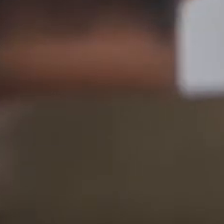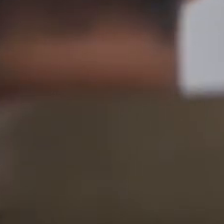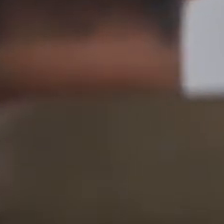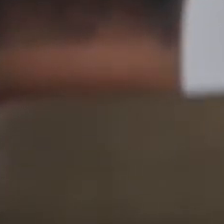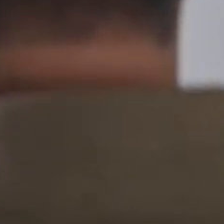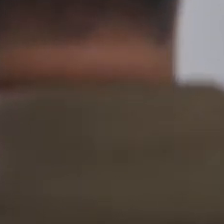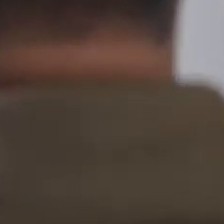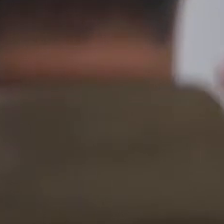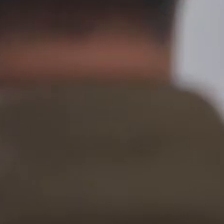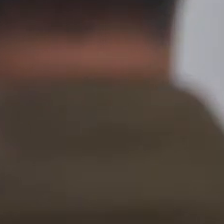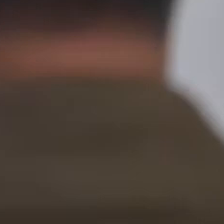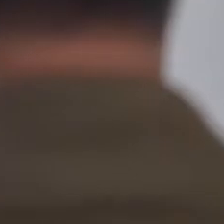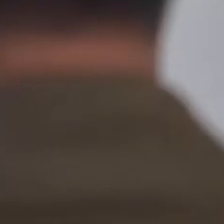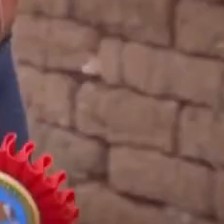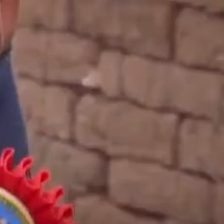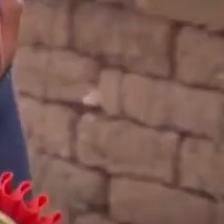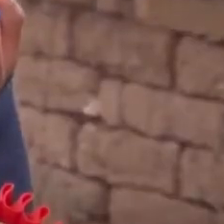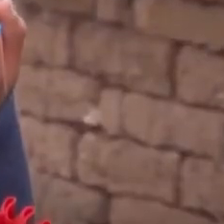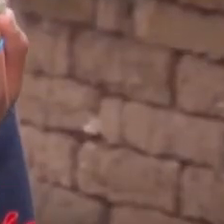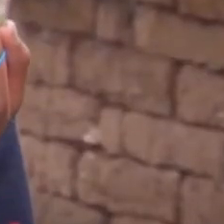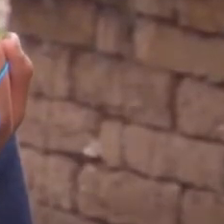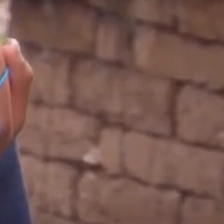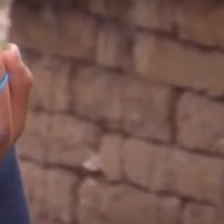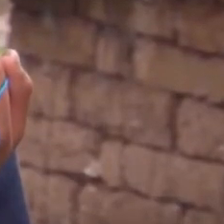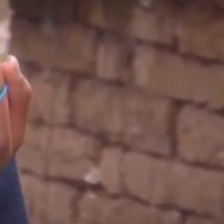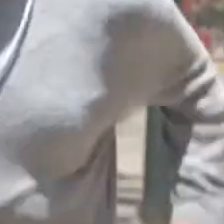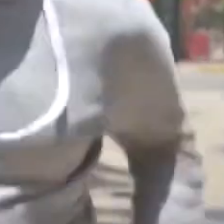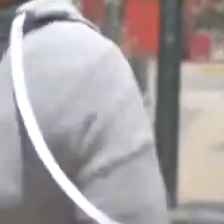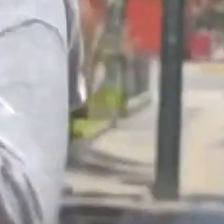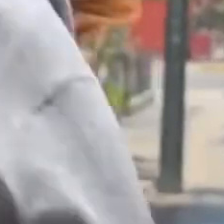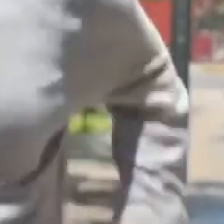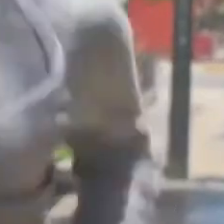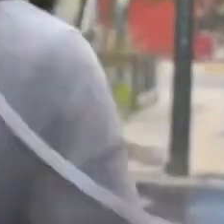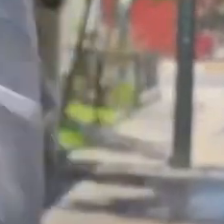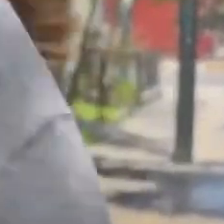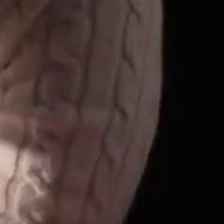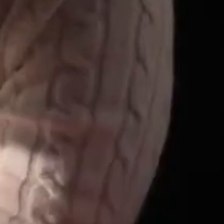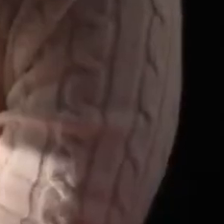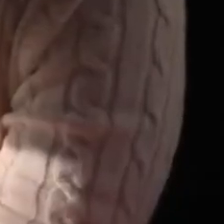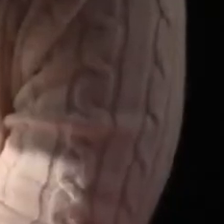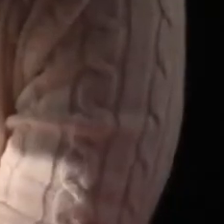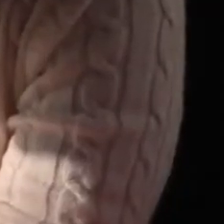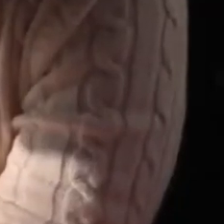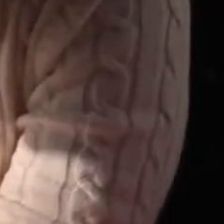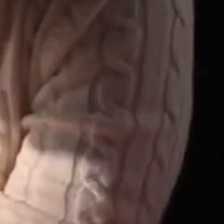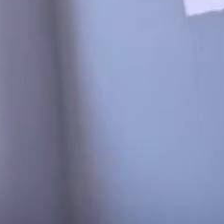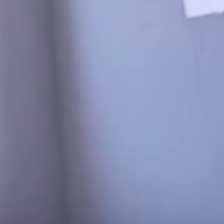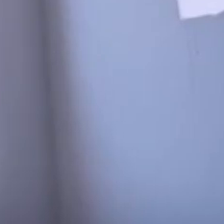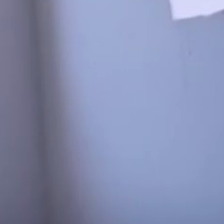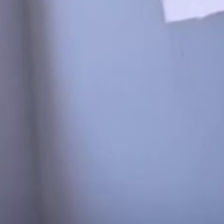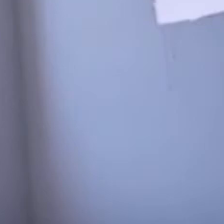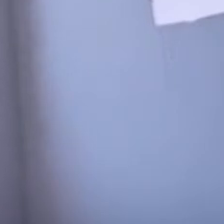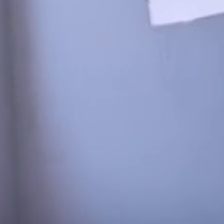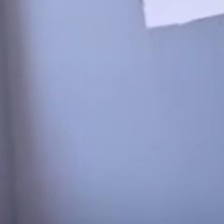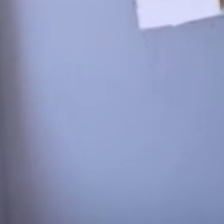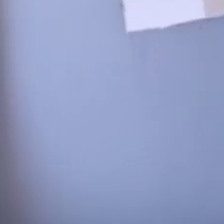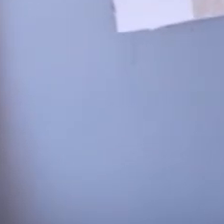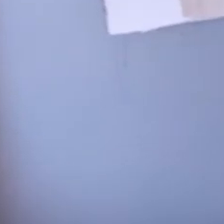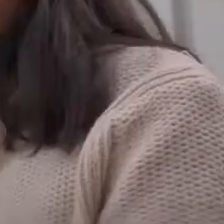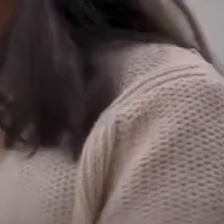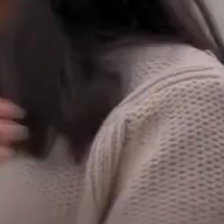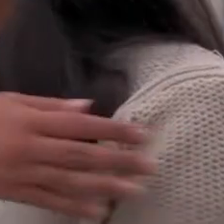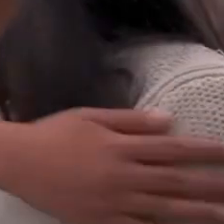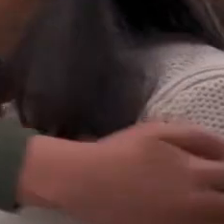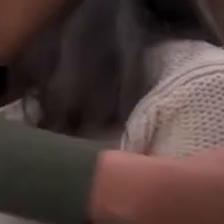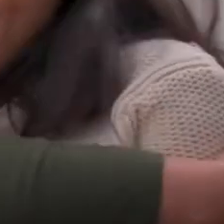Promo 2021. Sigamos avanzando hacia nuestras metas. Sin dudas, sin miedos. Porque hoy somos